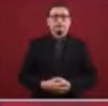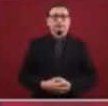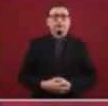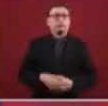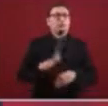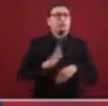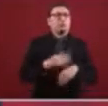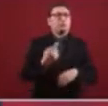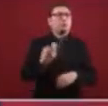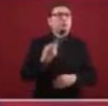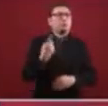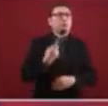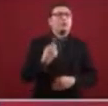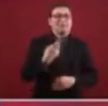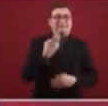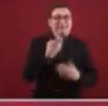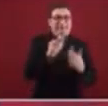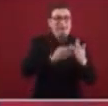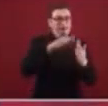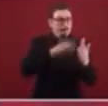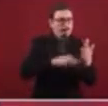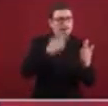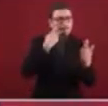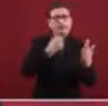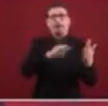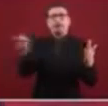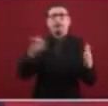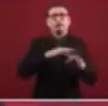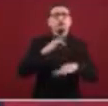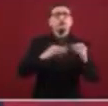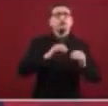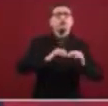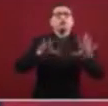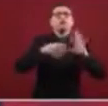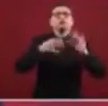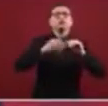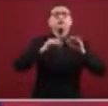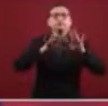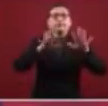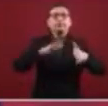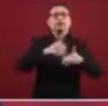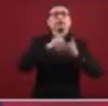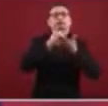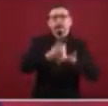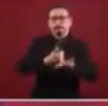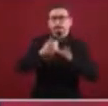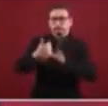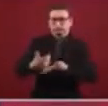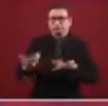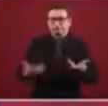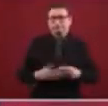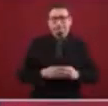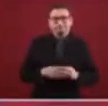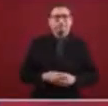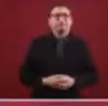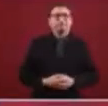porque todo esto ayuda a ir aclarando,